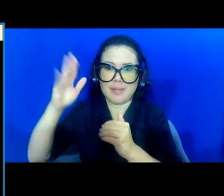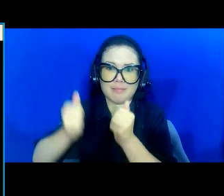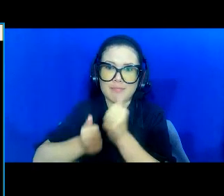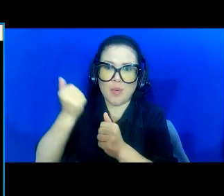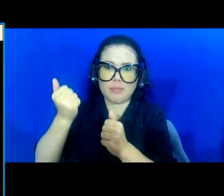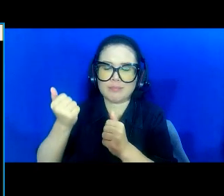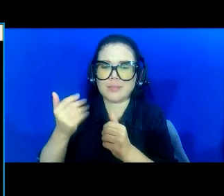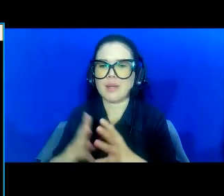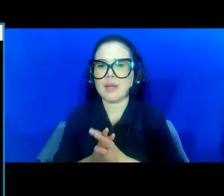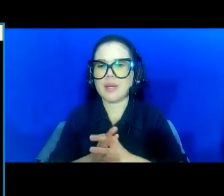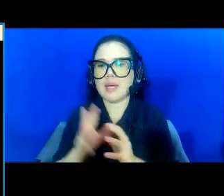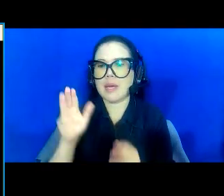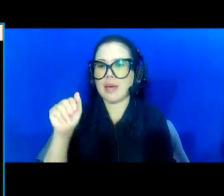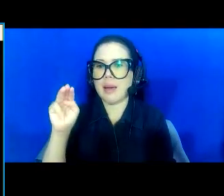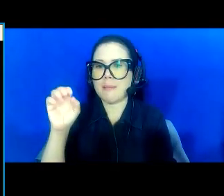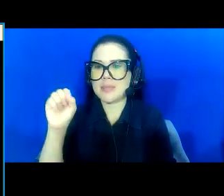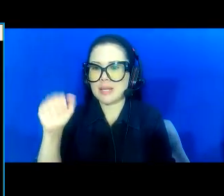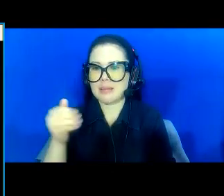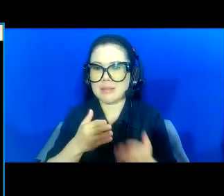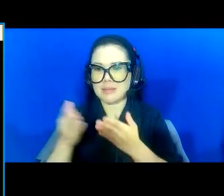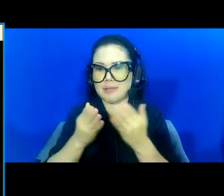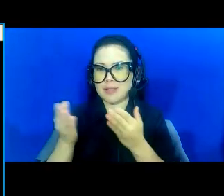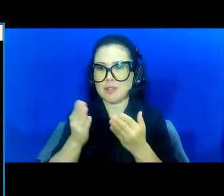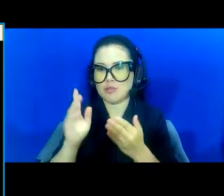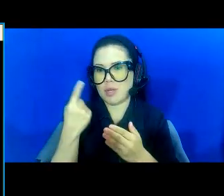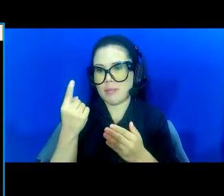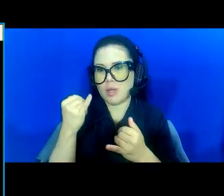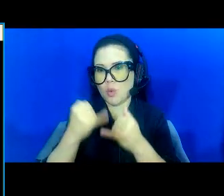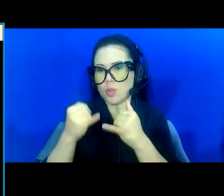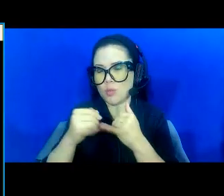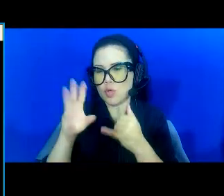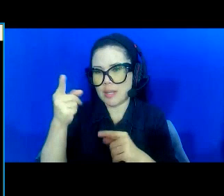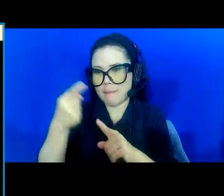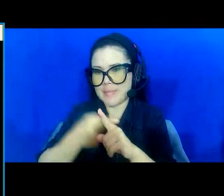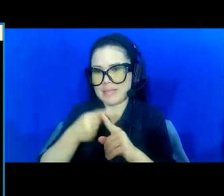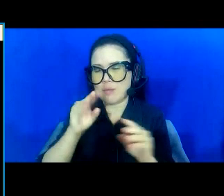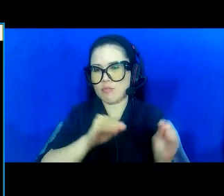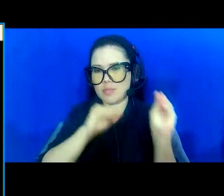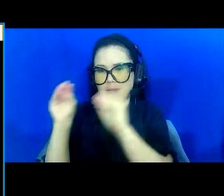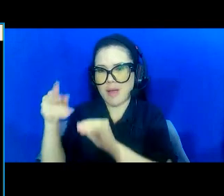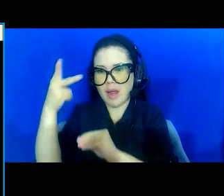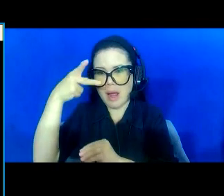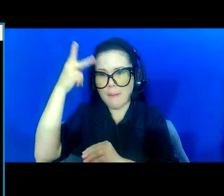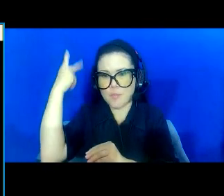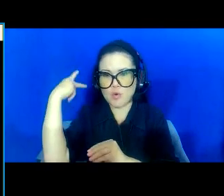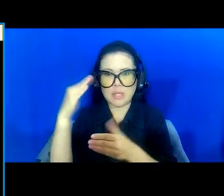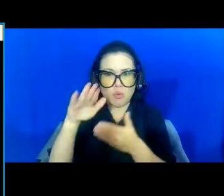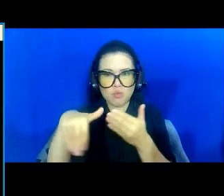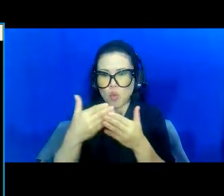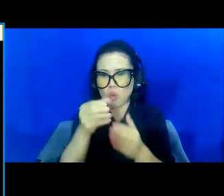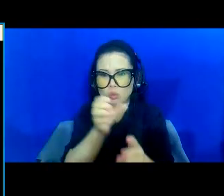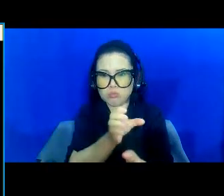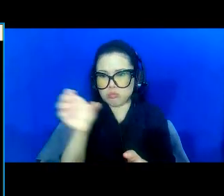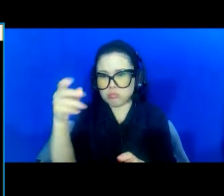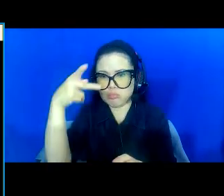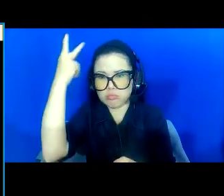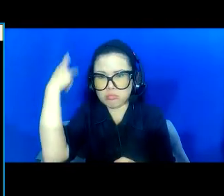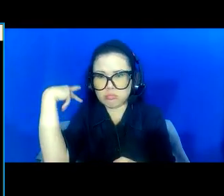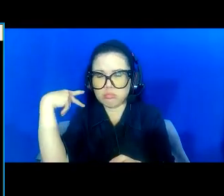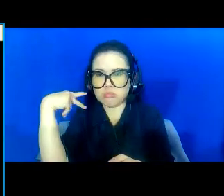los últimos 6 meses y lo estaba dando ahora a través de Ponce. Lo llevan todos a Ponce, están todos los que le va a faltar los últimos